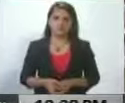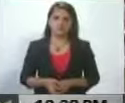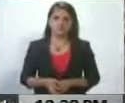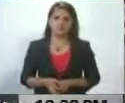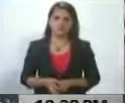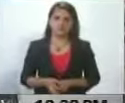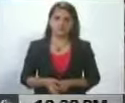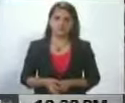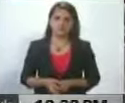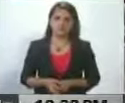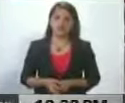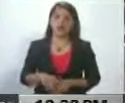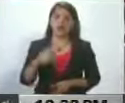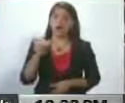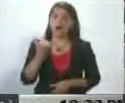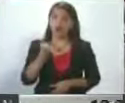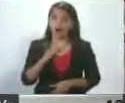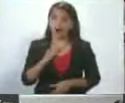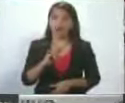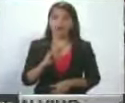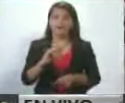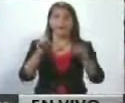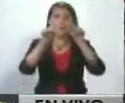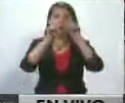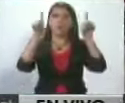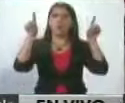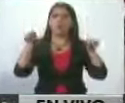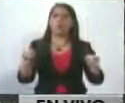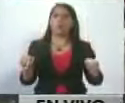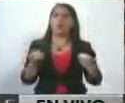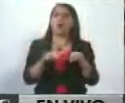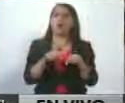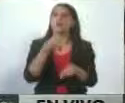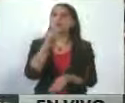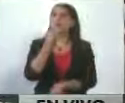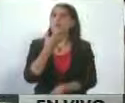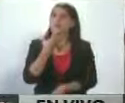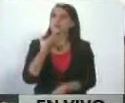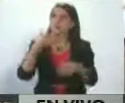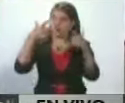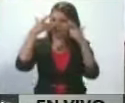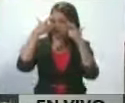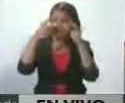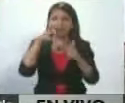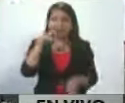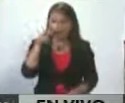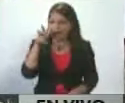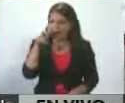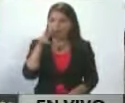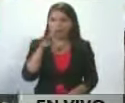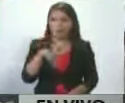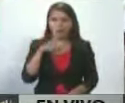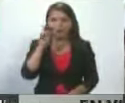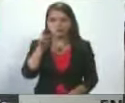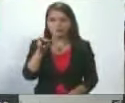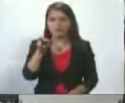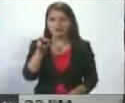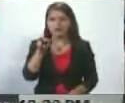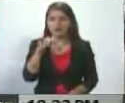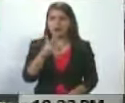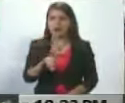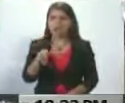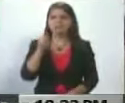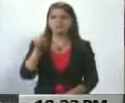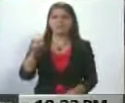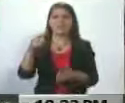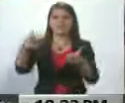Hay un cuadro bellísimo de nuestro comandante Hugo Chávez. Si las cámaras pueden verlo ahí. Ahí está nuestro